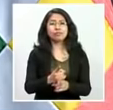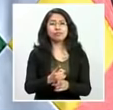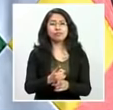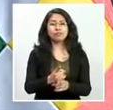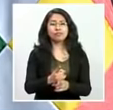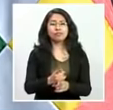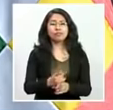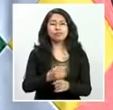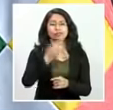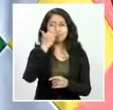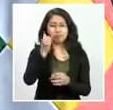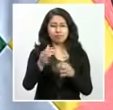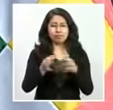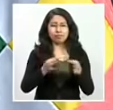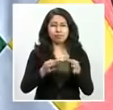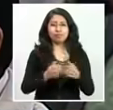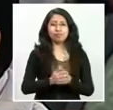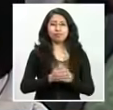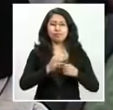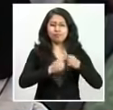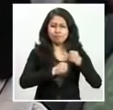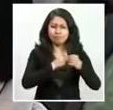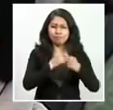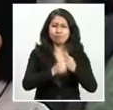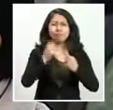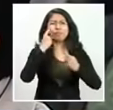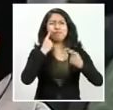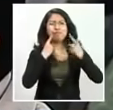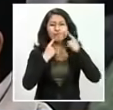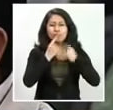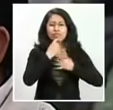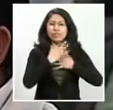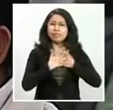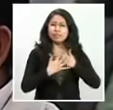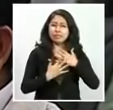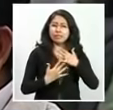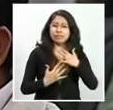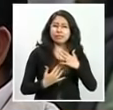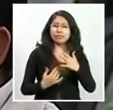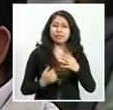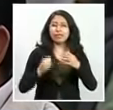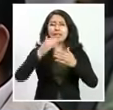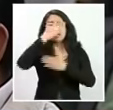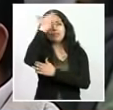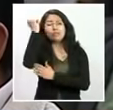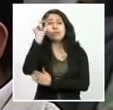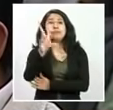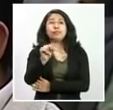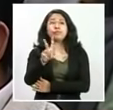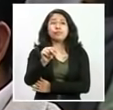Valía la pena porque el sufrimiento, las lágrimas, la sangre de nuestro pueblo no podía quedar impune.